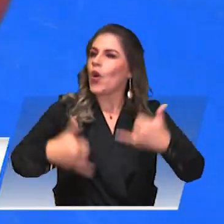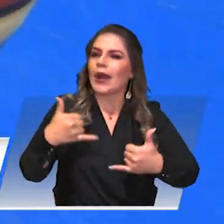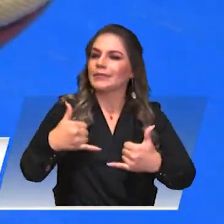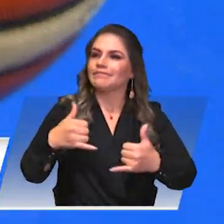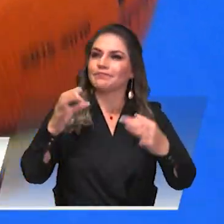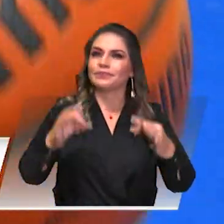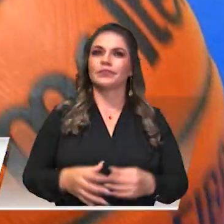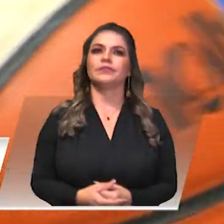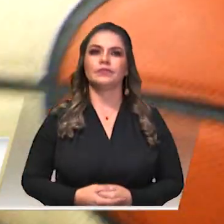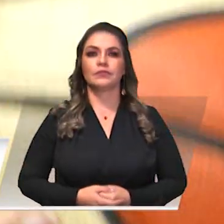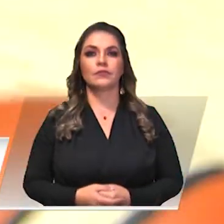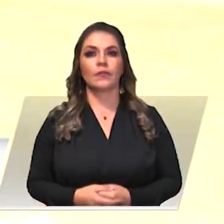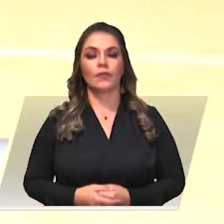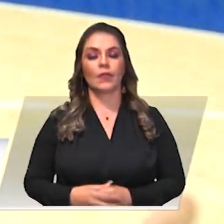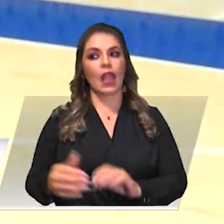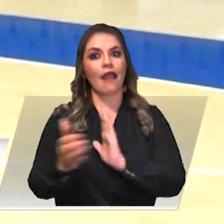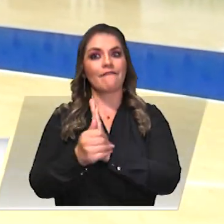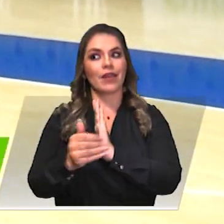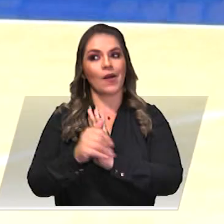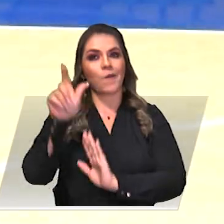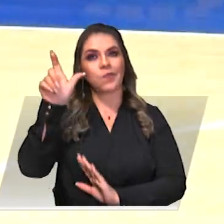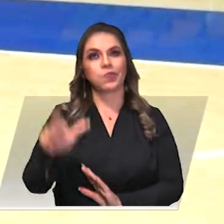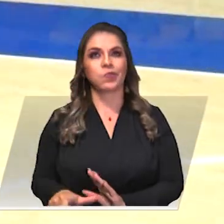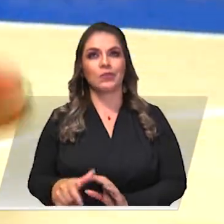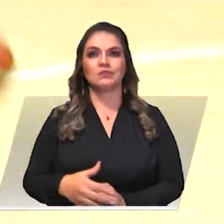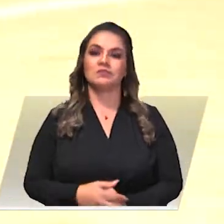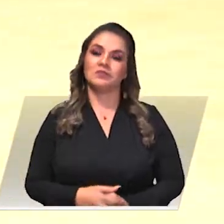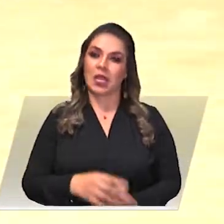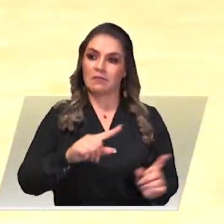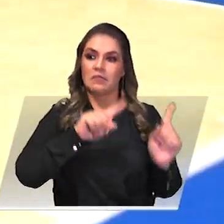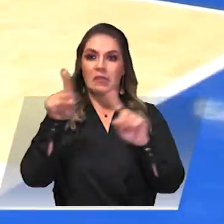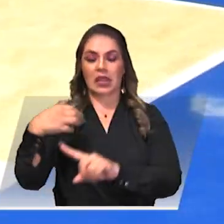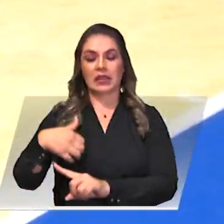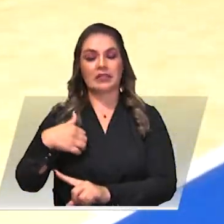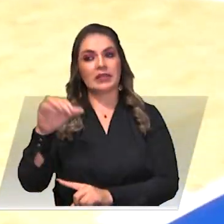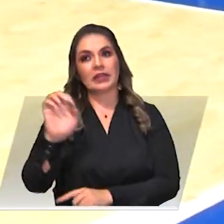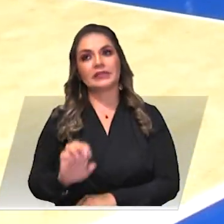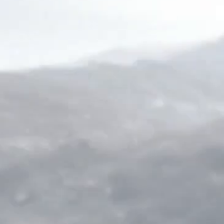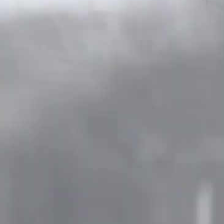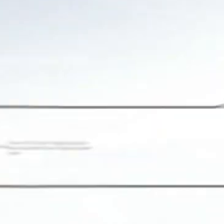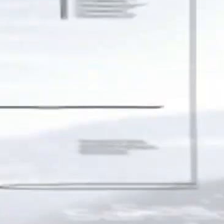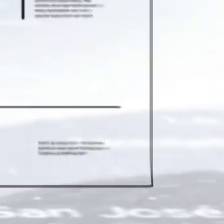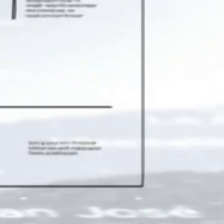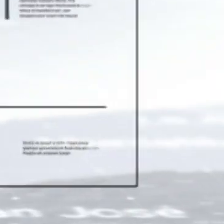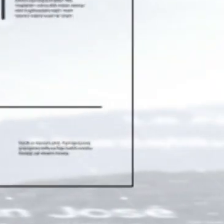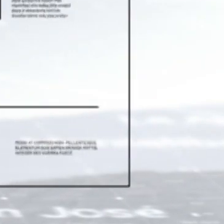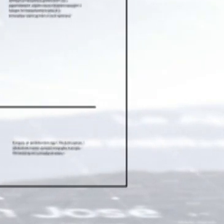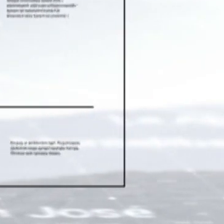Valiente y habilidosa, Manuela Ríos, un talento de exportación del baloncesto antioqueño.